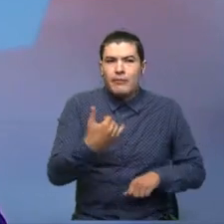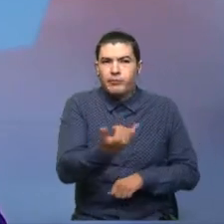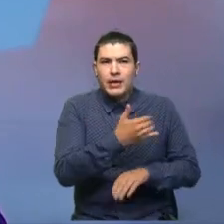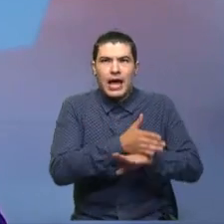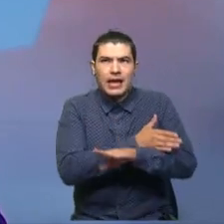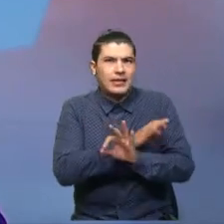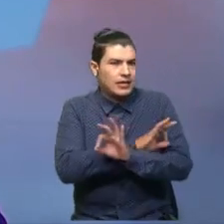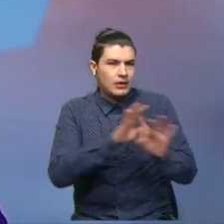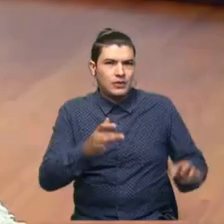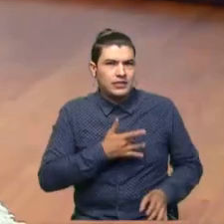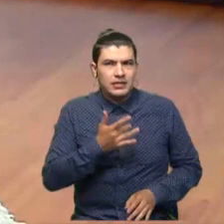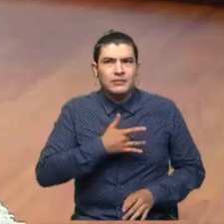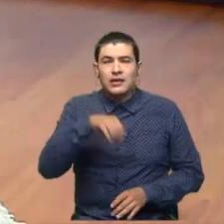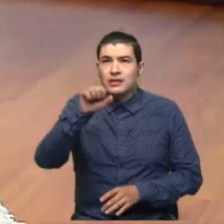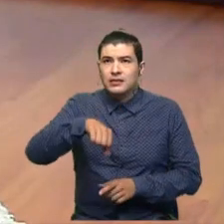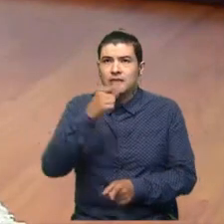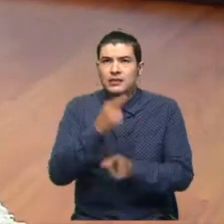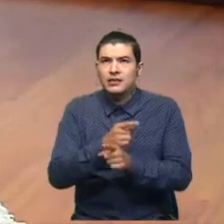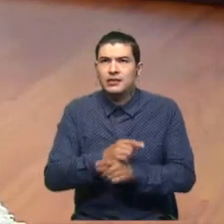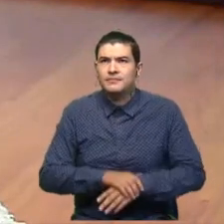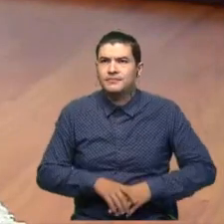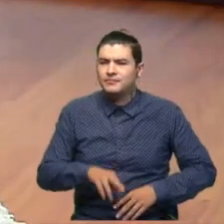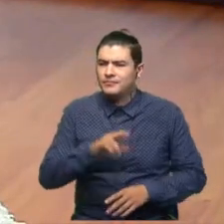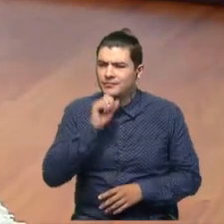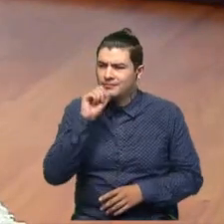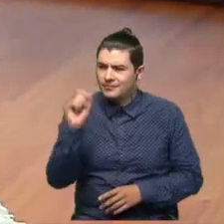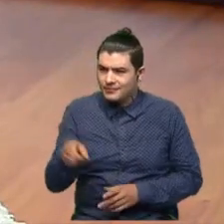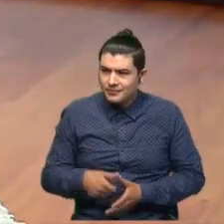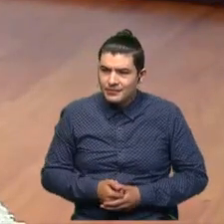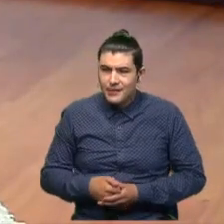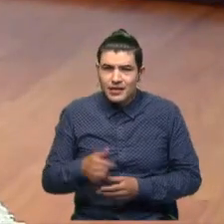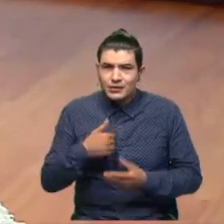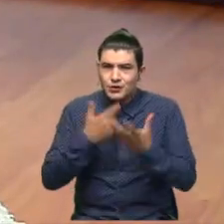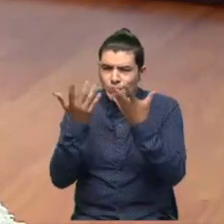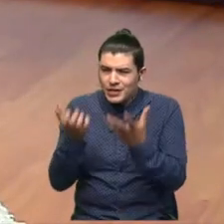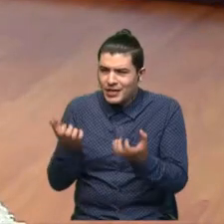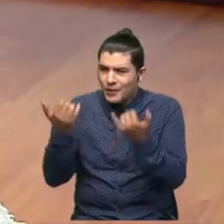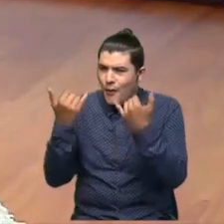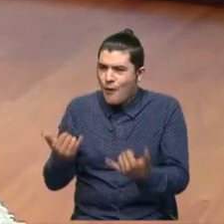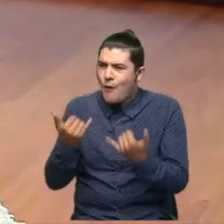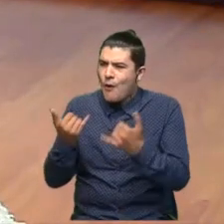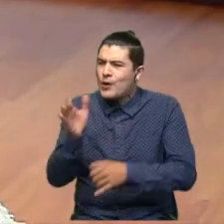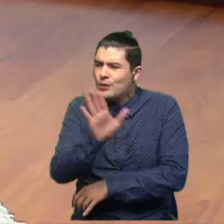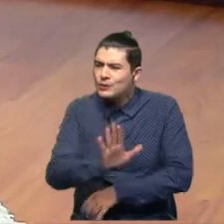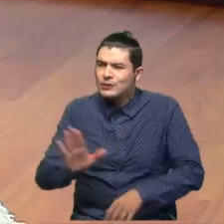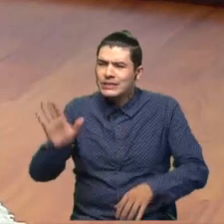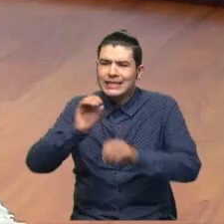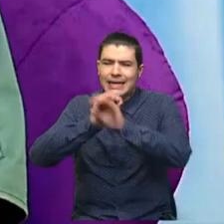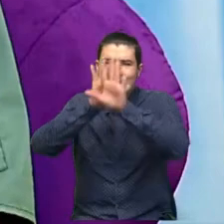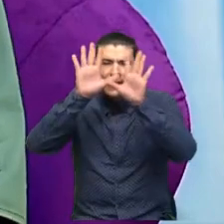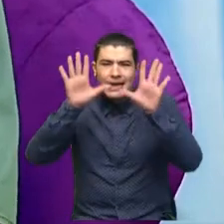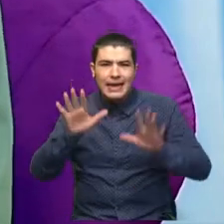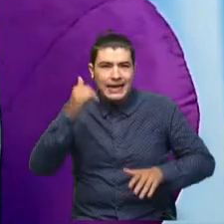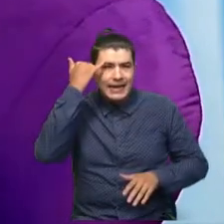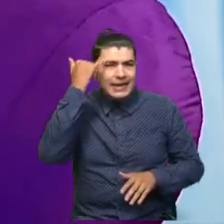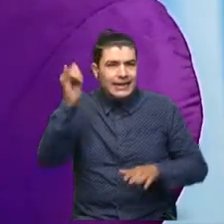síntoma. Ok, perfecto, doc. Otra pregunta. Quiero que hoy nuestros televidentes se lleven clara la idea de cómo